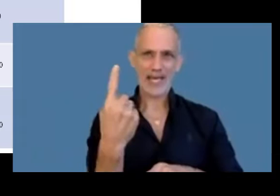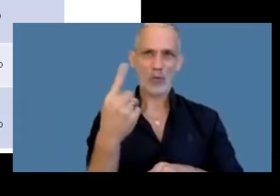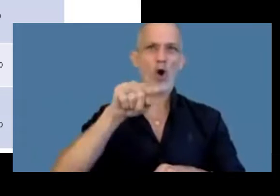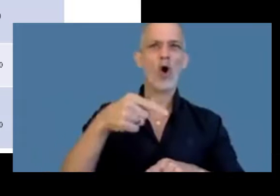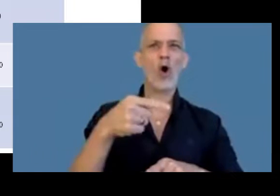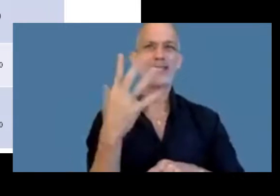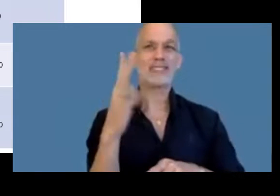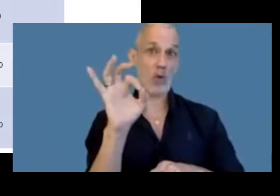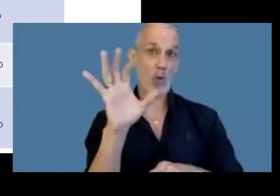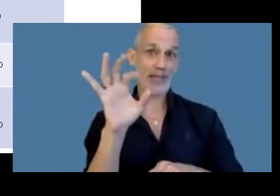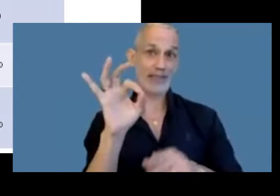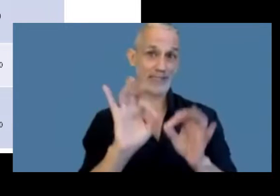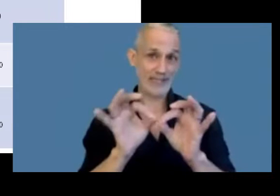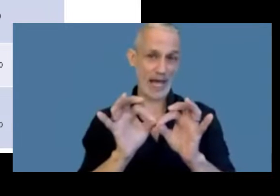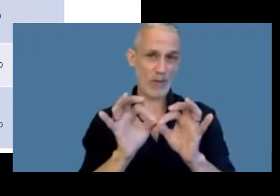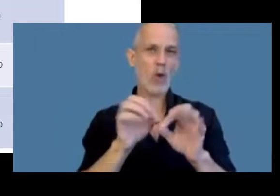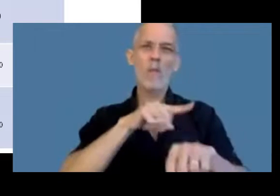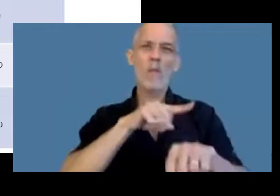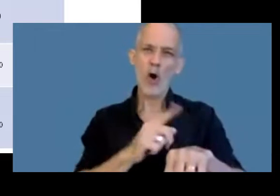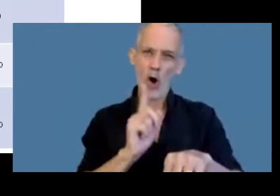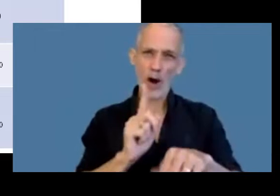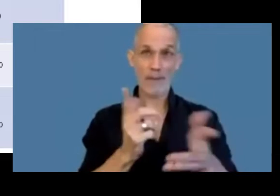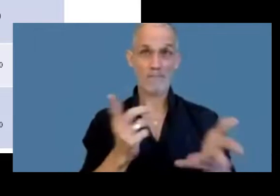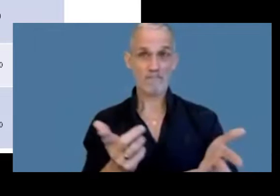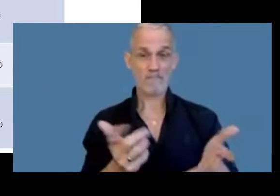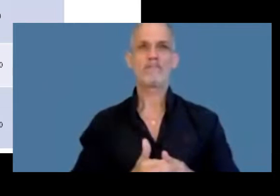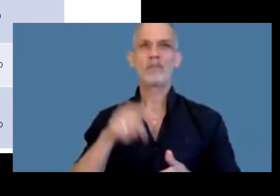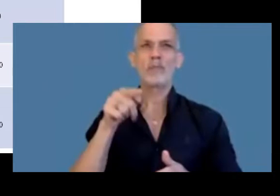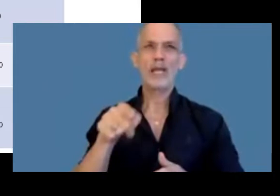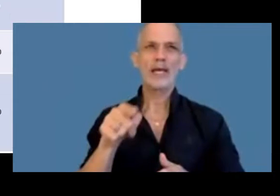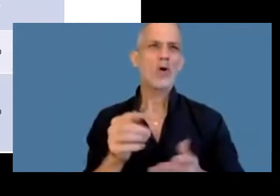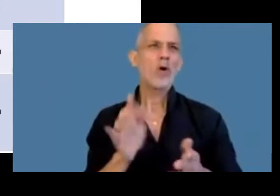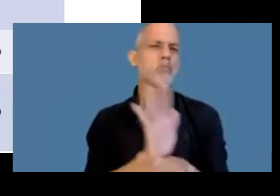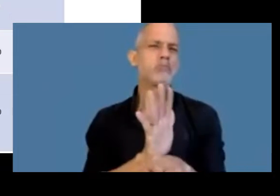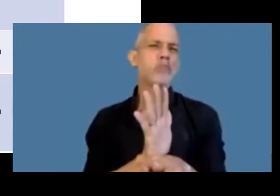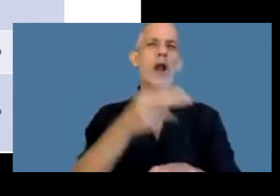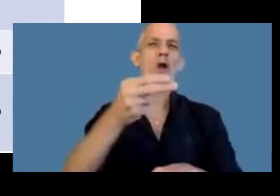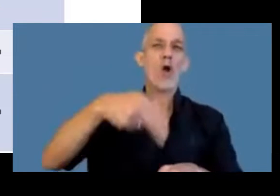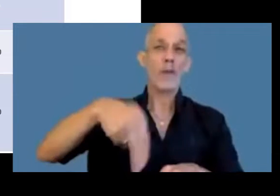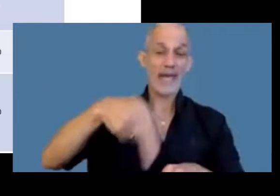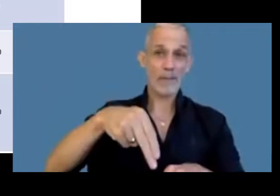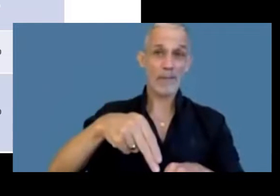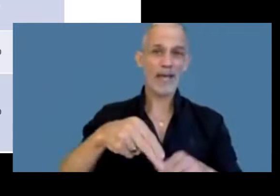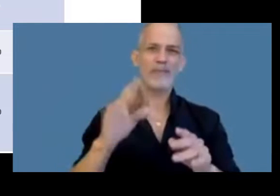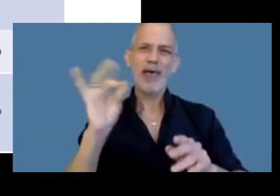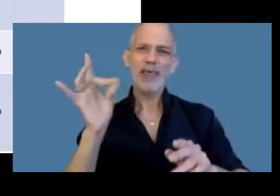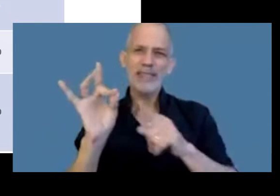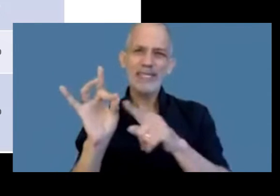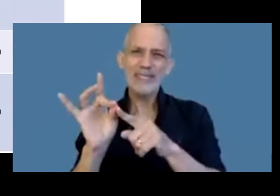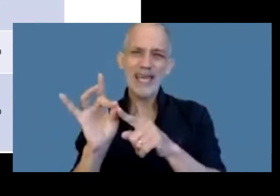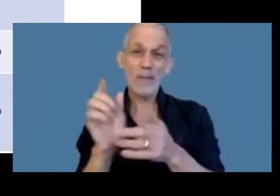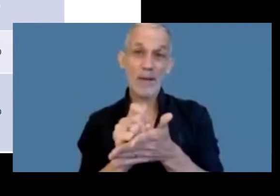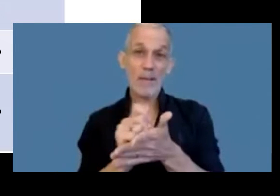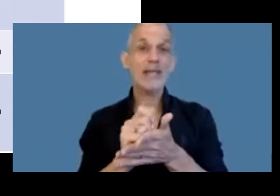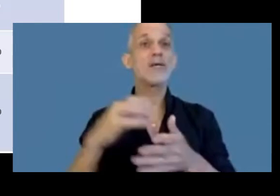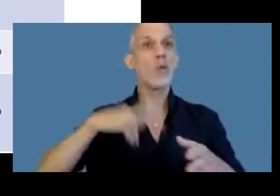261,50. ¿Sí? Esto, digamos, era para noviembre, y en diciembre tuvieron otro